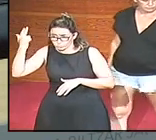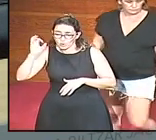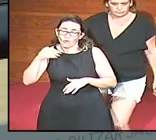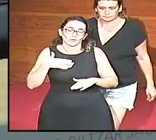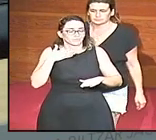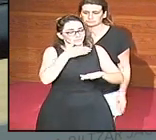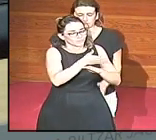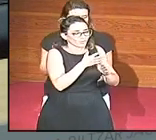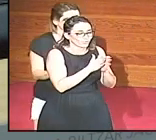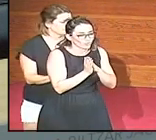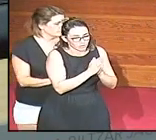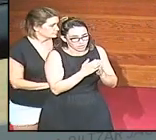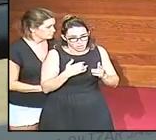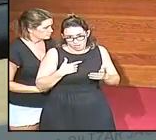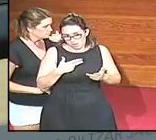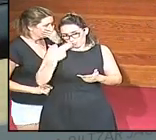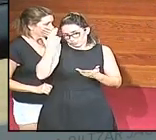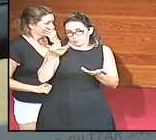tortilla y ¡Polonio, mierda!